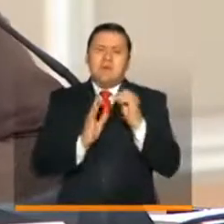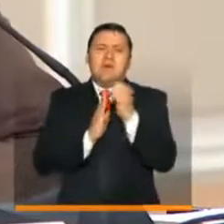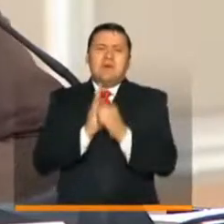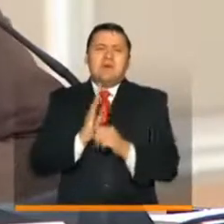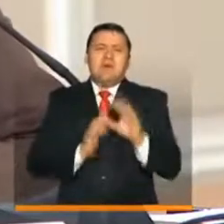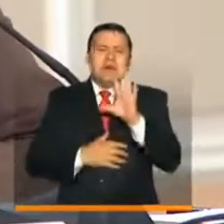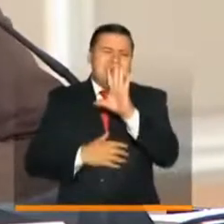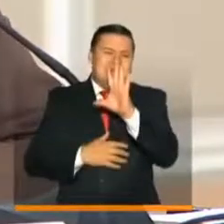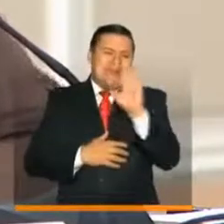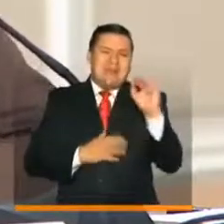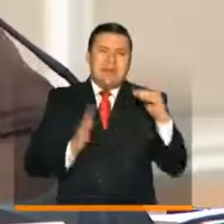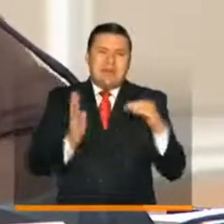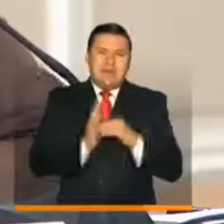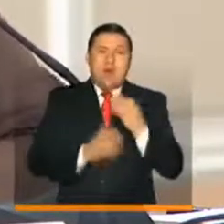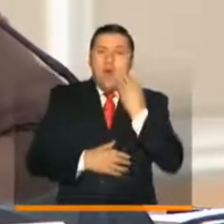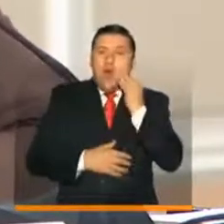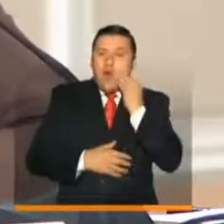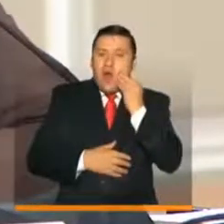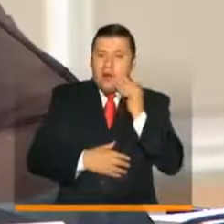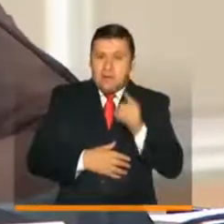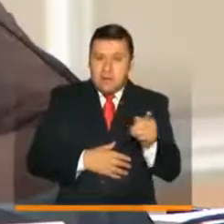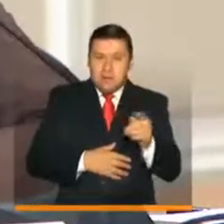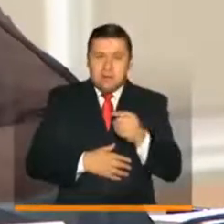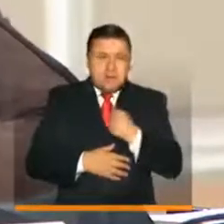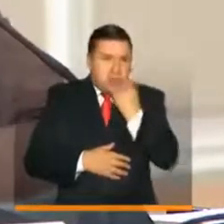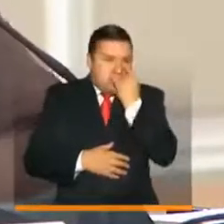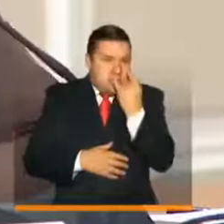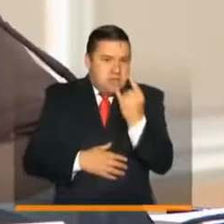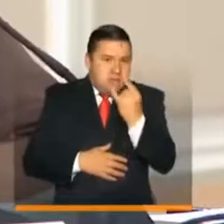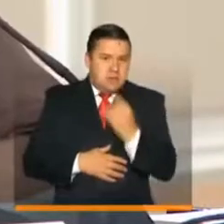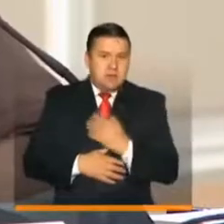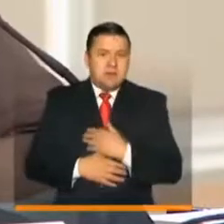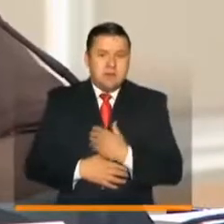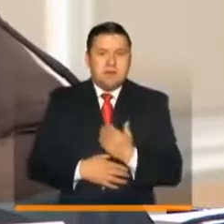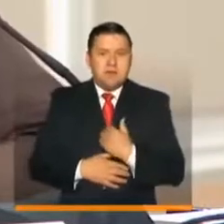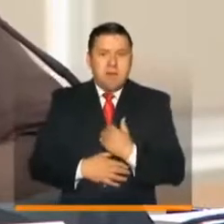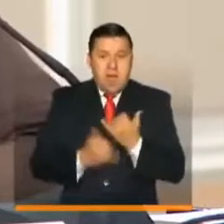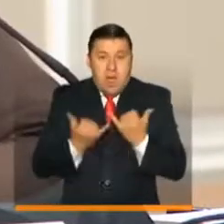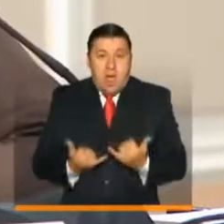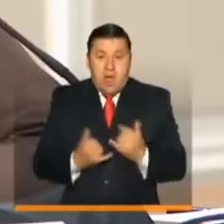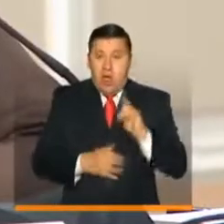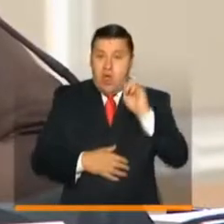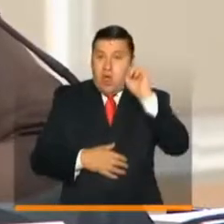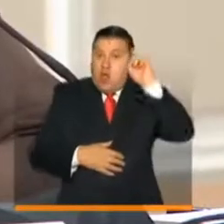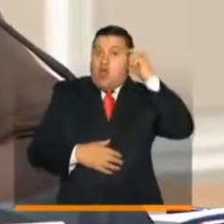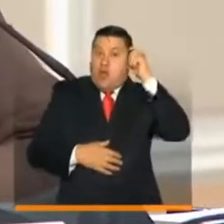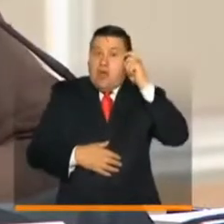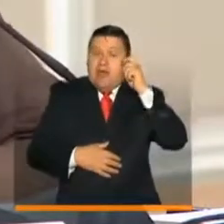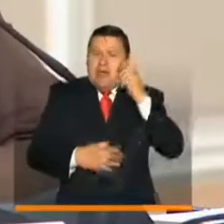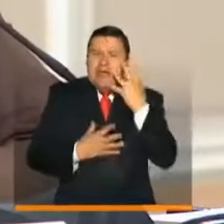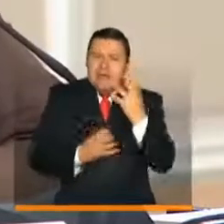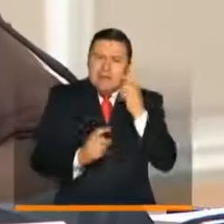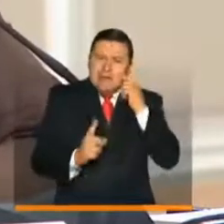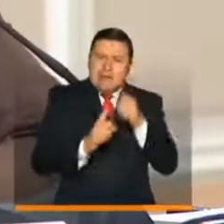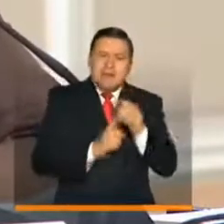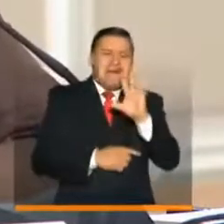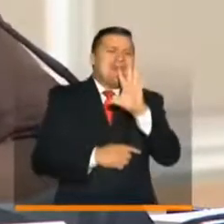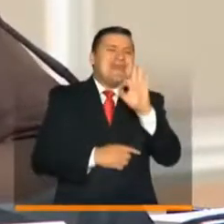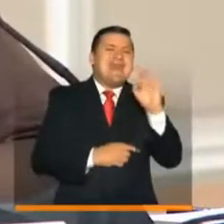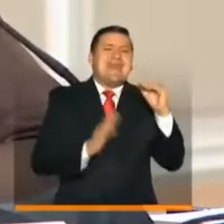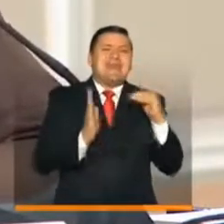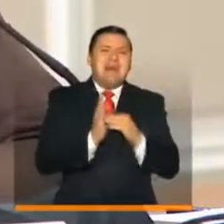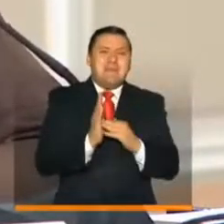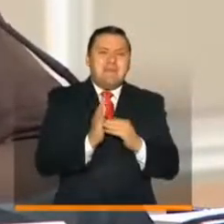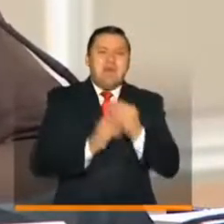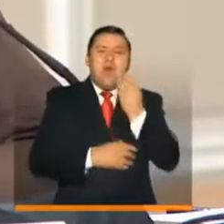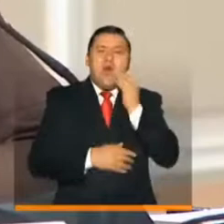los 500.000 hogares. Eso es una obsesión que tenemos en este gobierno y vamos a conectar esos 500.000